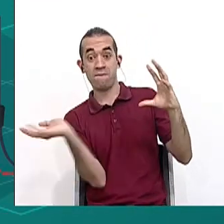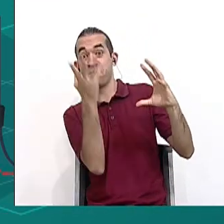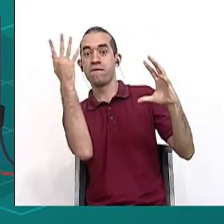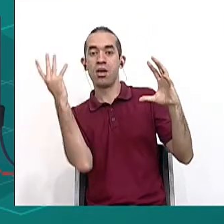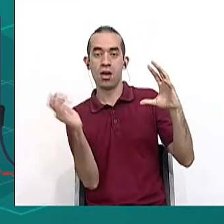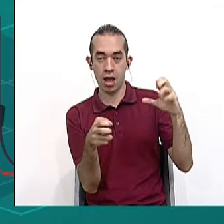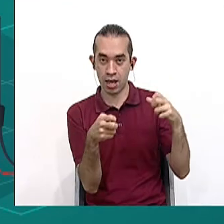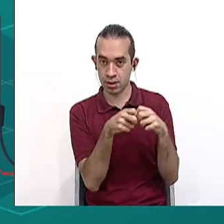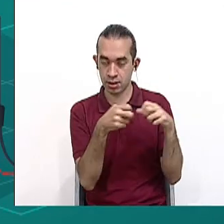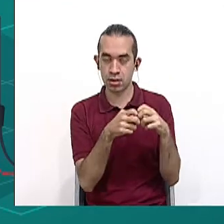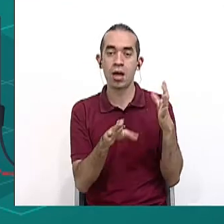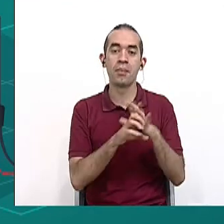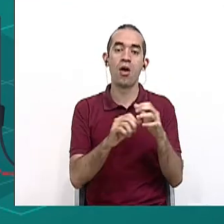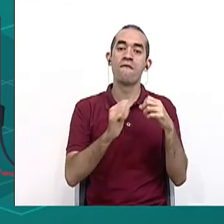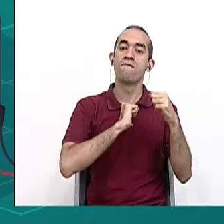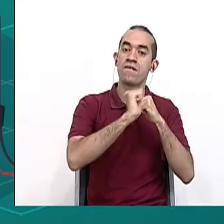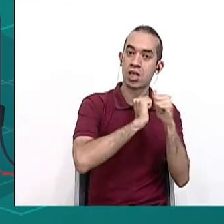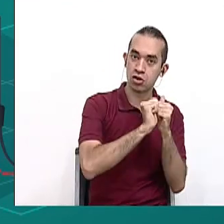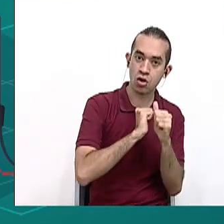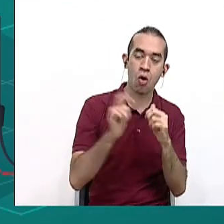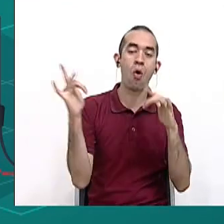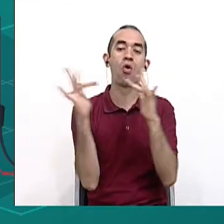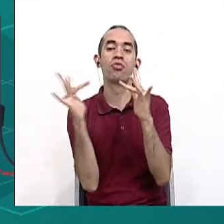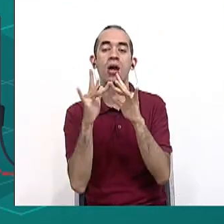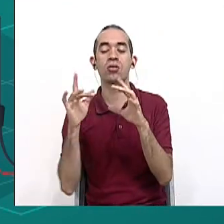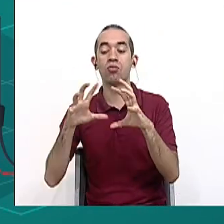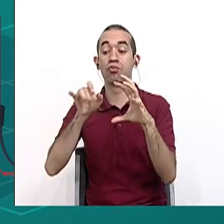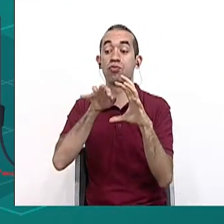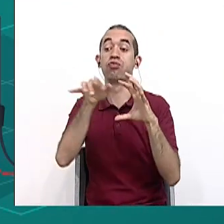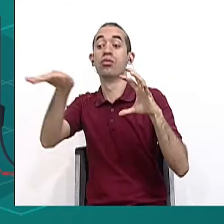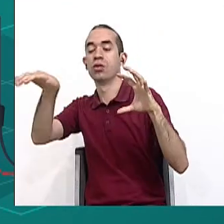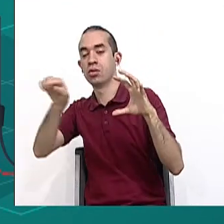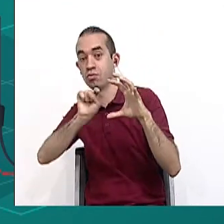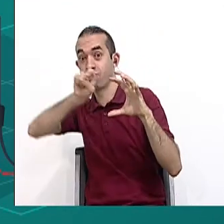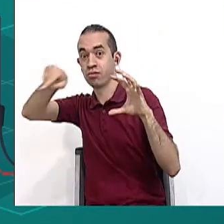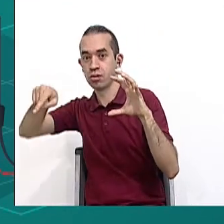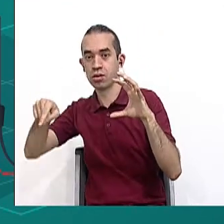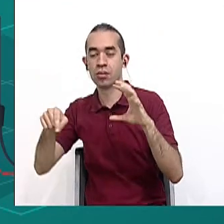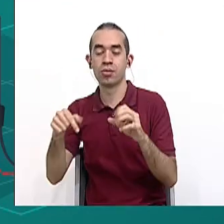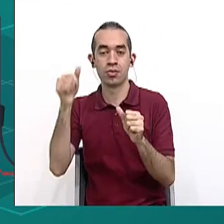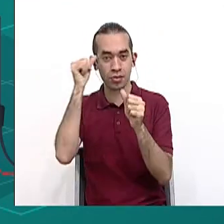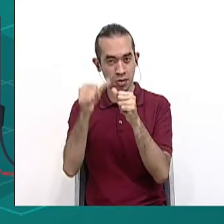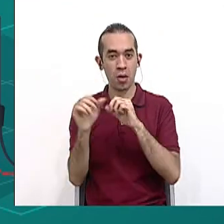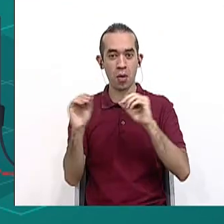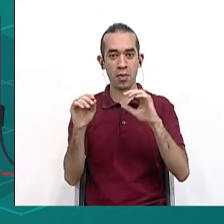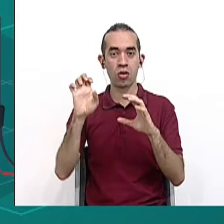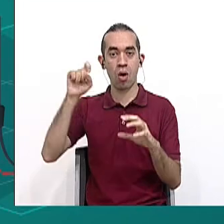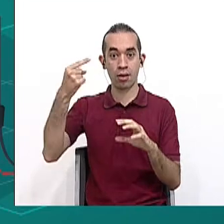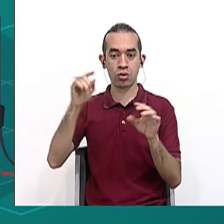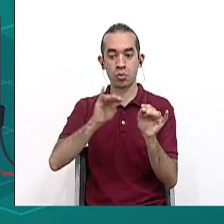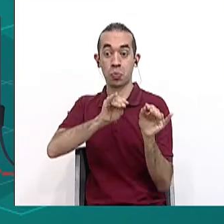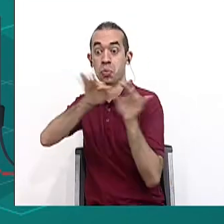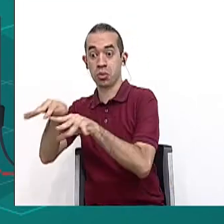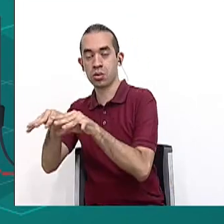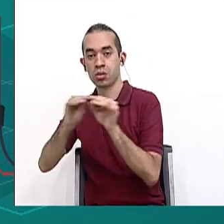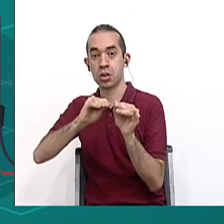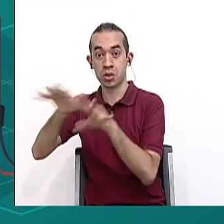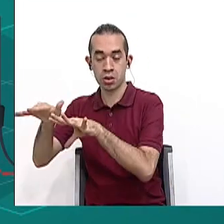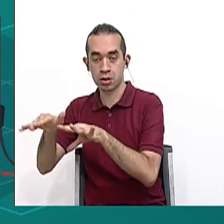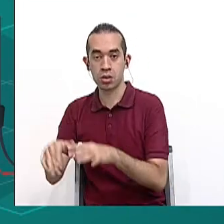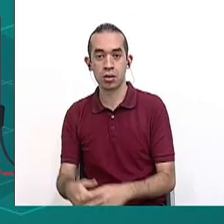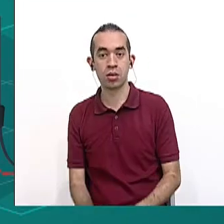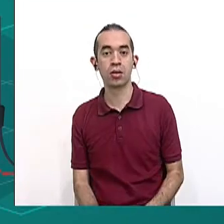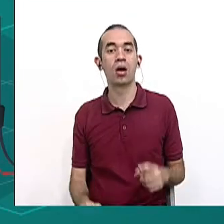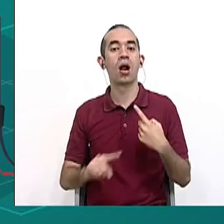Por fricción, por contacto y por inducción. Y lo que sucedía es un movimiento de electrones, ¿sí? De un material a